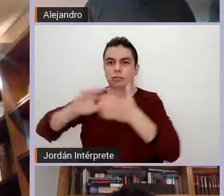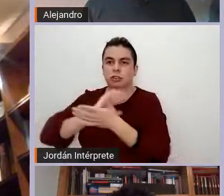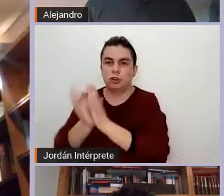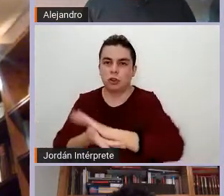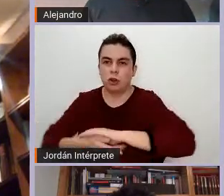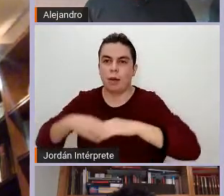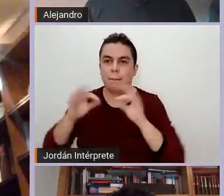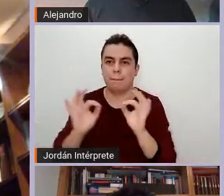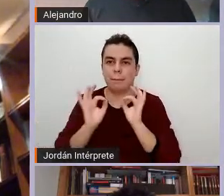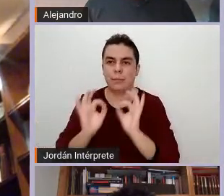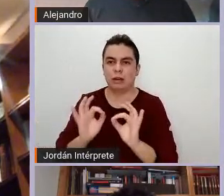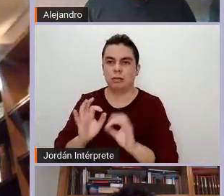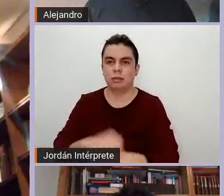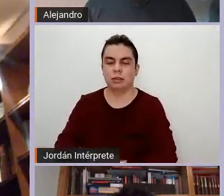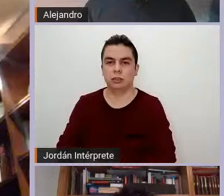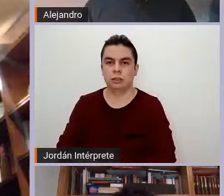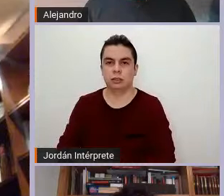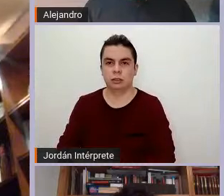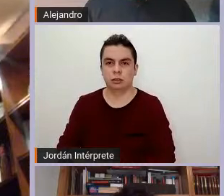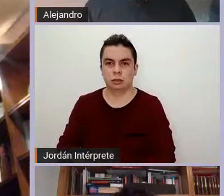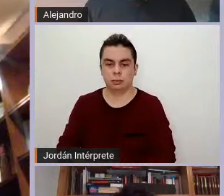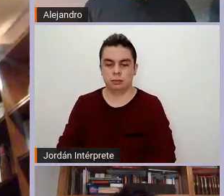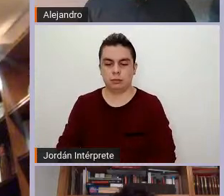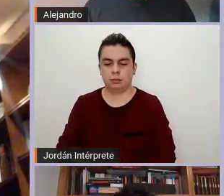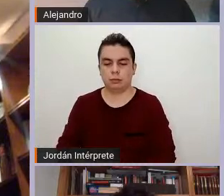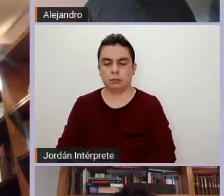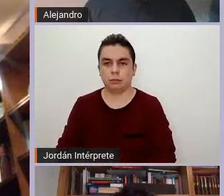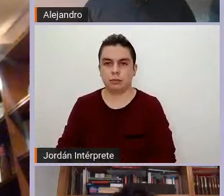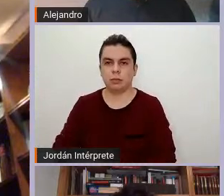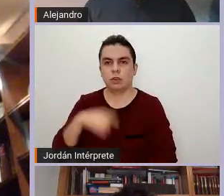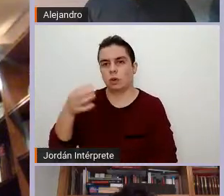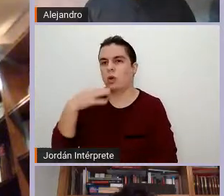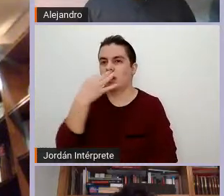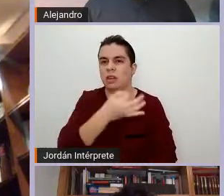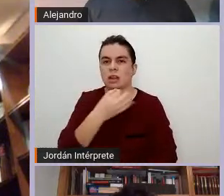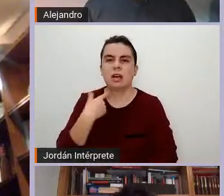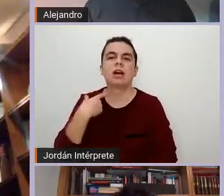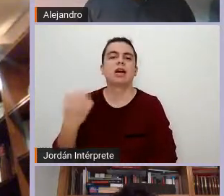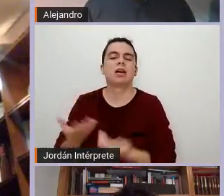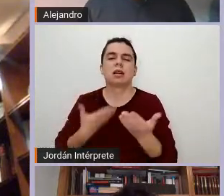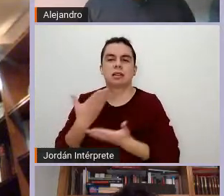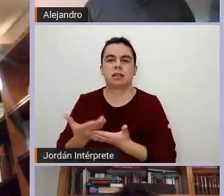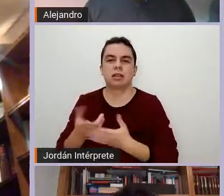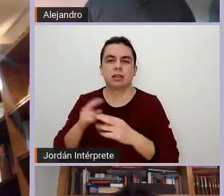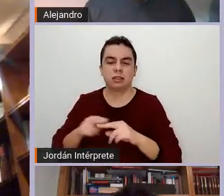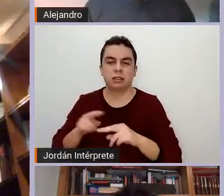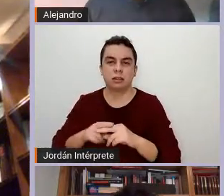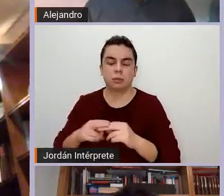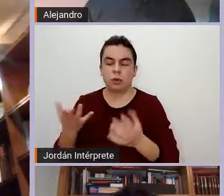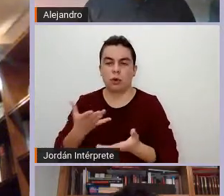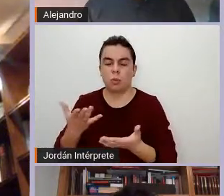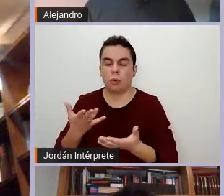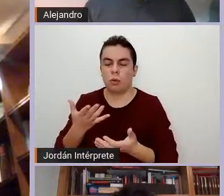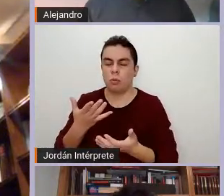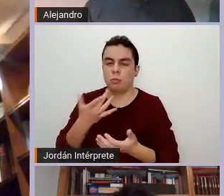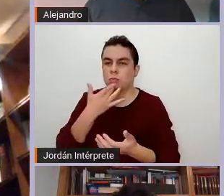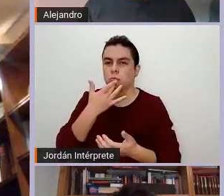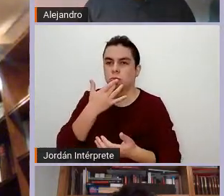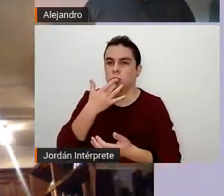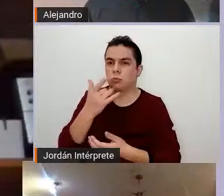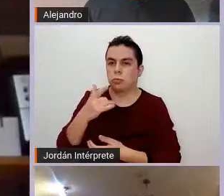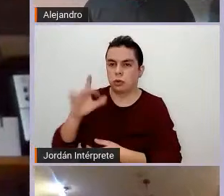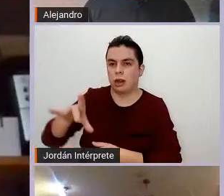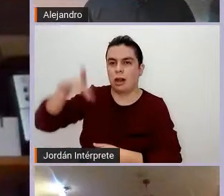Nicolás, me encantaría que tomaras la palabra y contaras qué nos llevó a dar este reconocimiento a